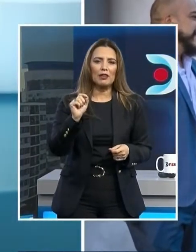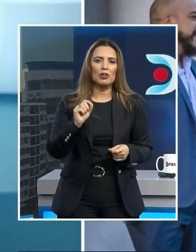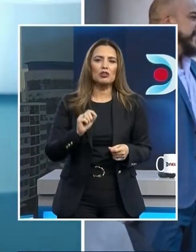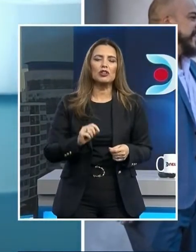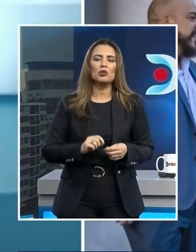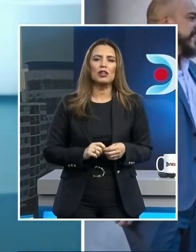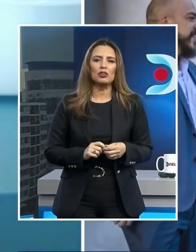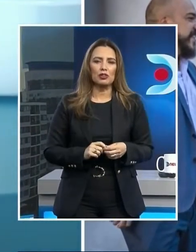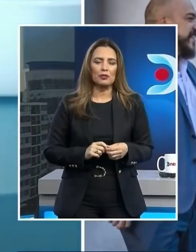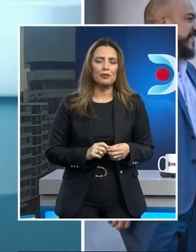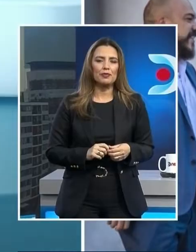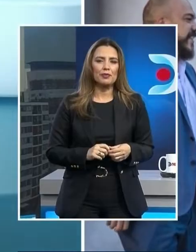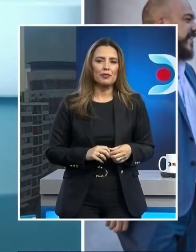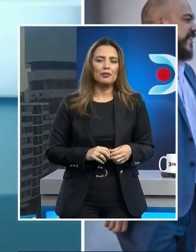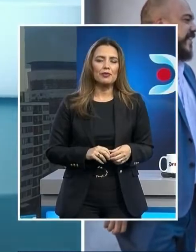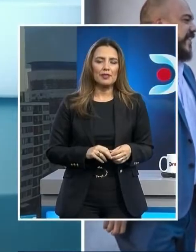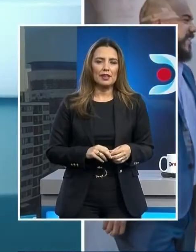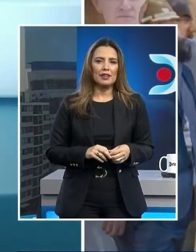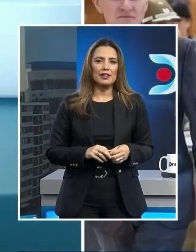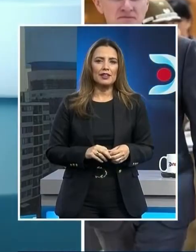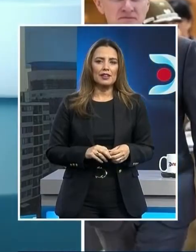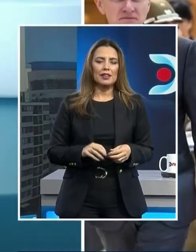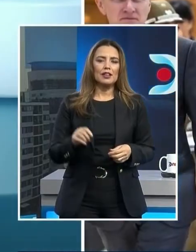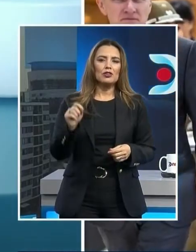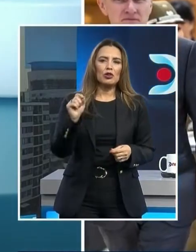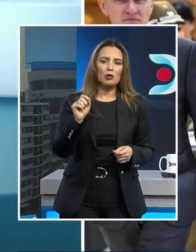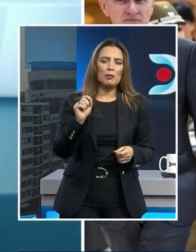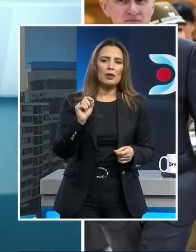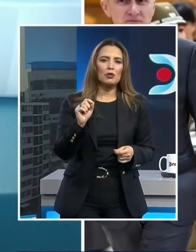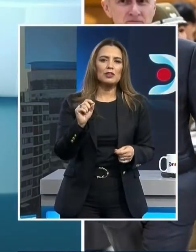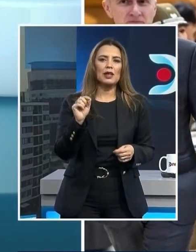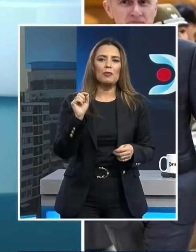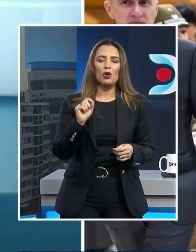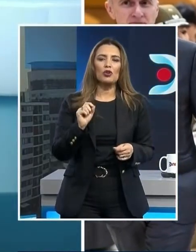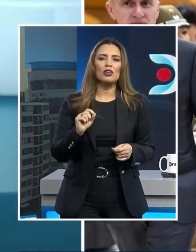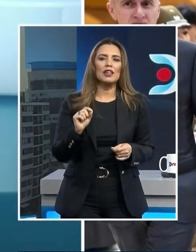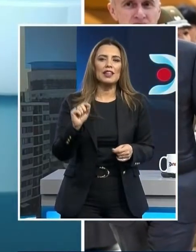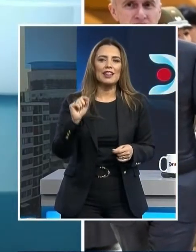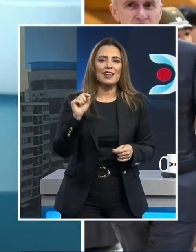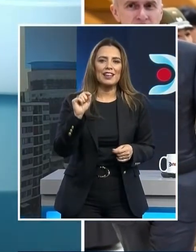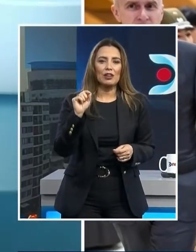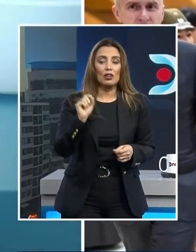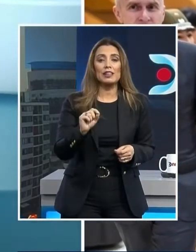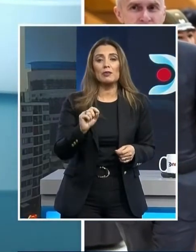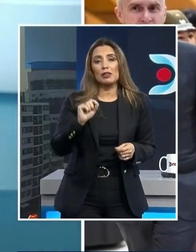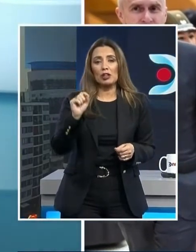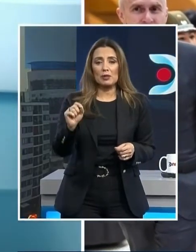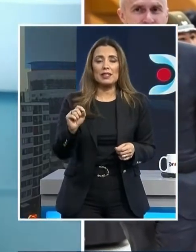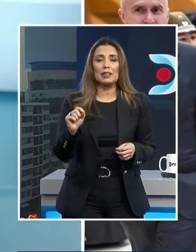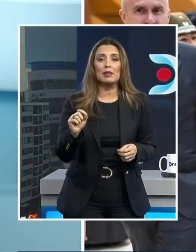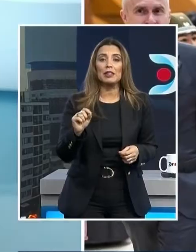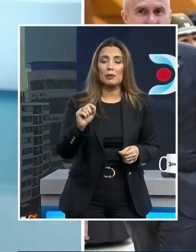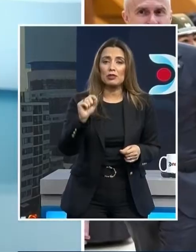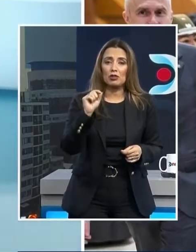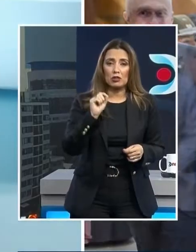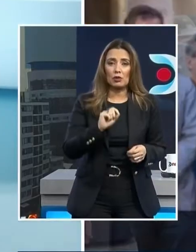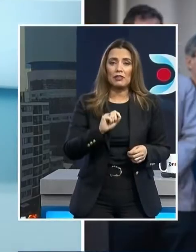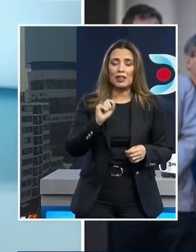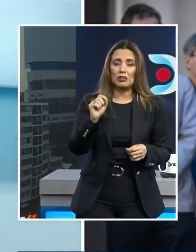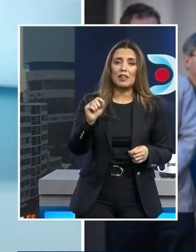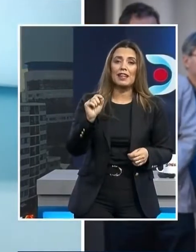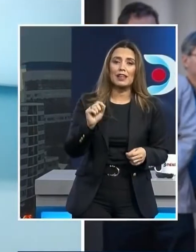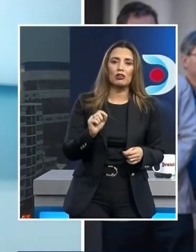por la evaluación de su gestión. Ha bajado en la evaluación de su gestión. Solo una pregunta por concretamente lo que persigue también la interpelación